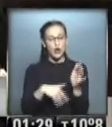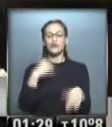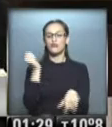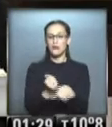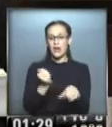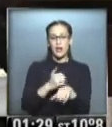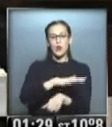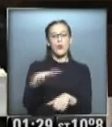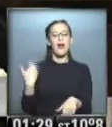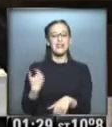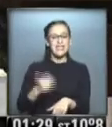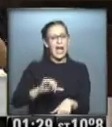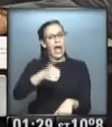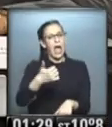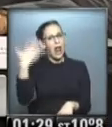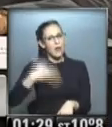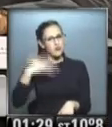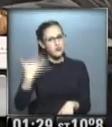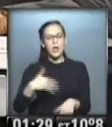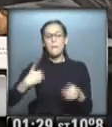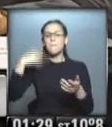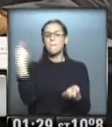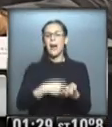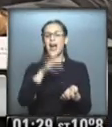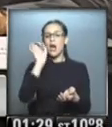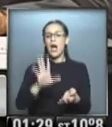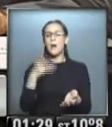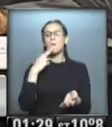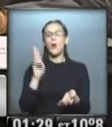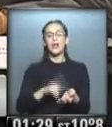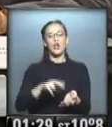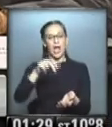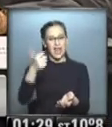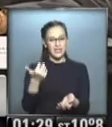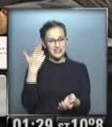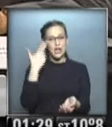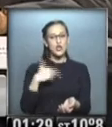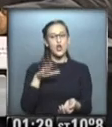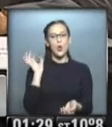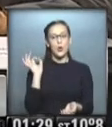en la Argentina, van a pagar impuesto a las ganancias. Solo el 90%.